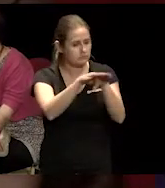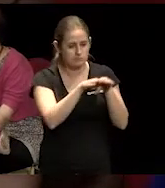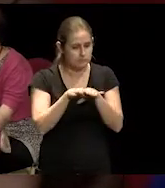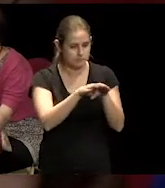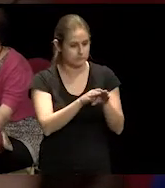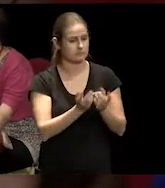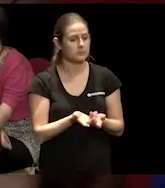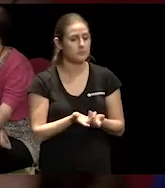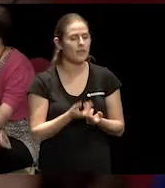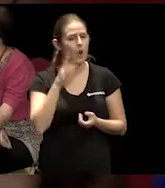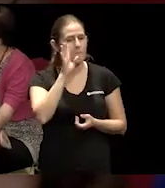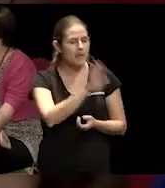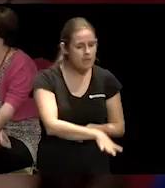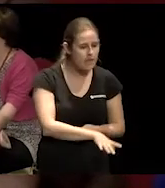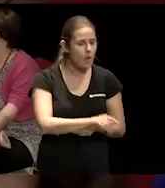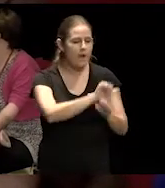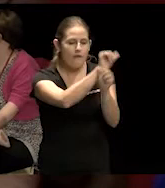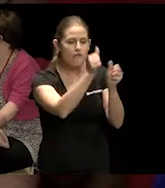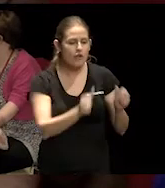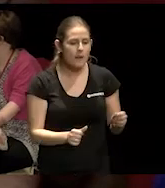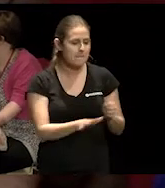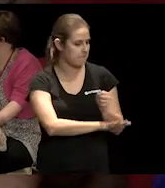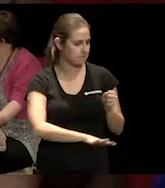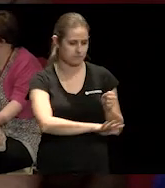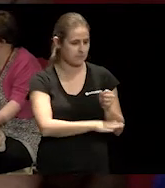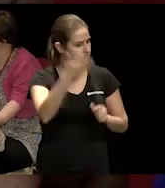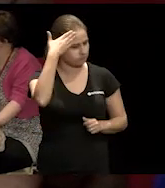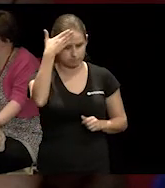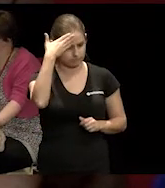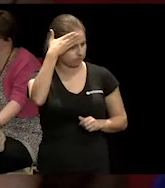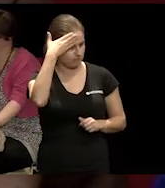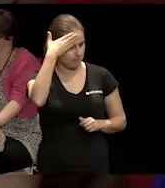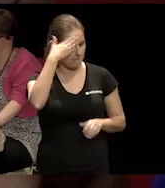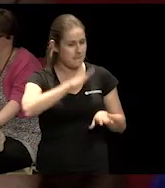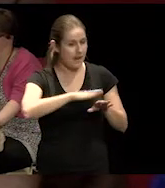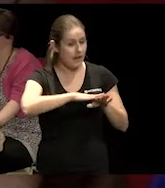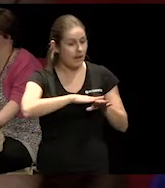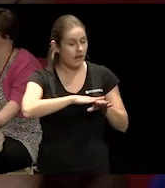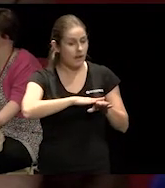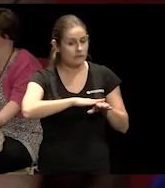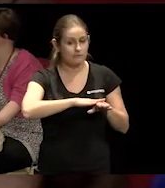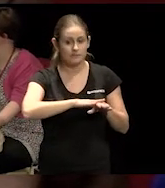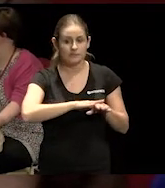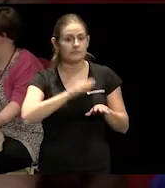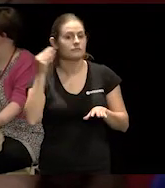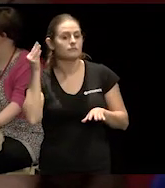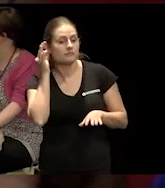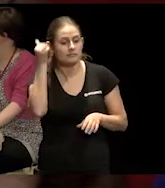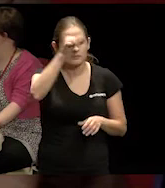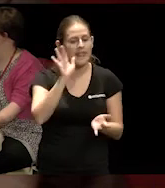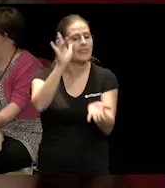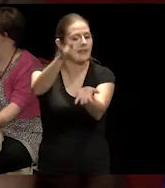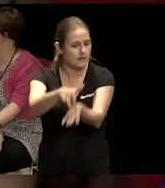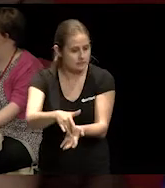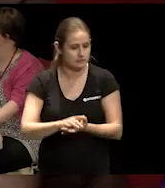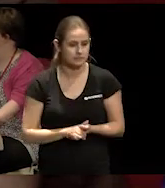una forma esencial y necesaria para poder llegar a algo. Trabajamos la metodología